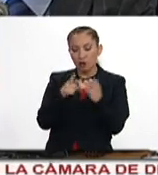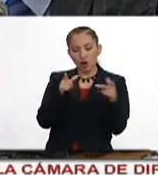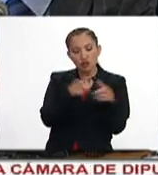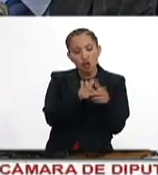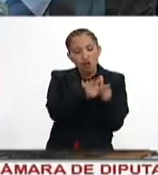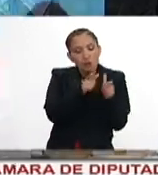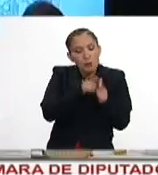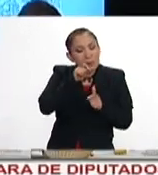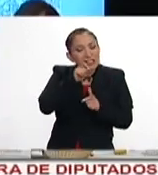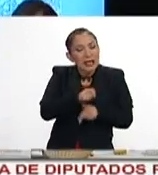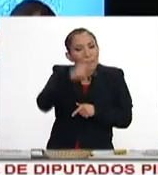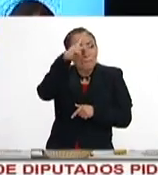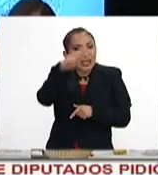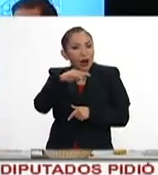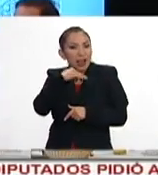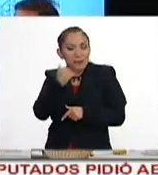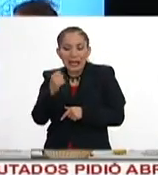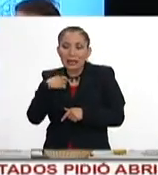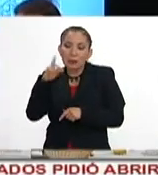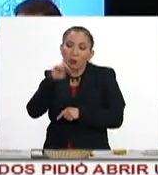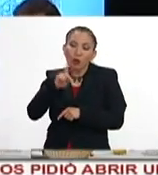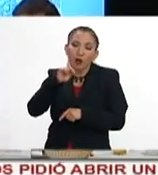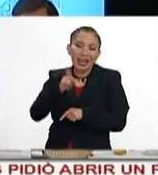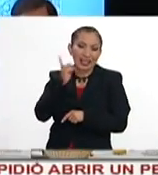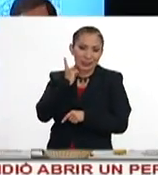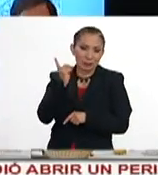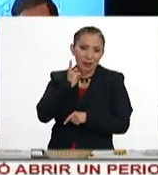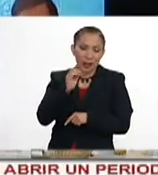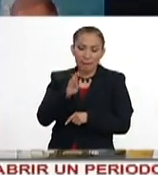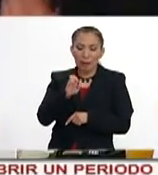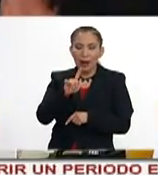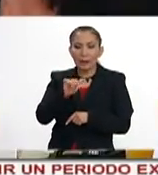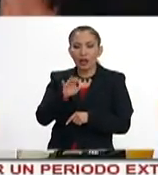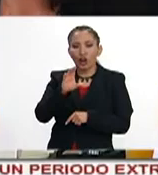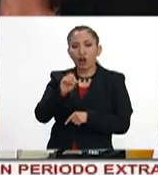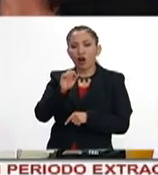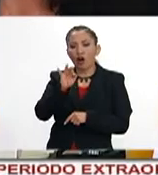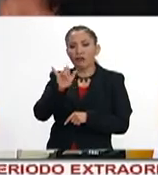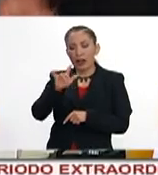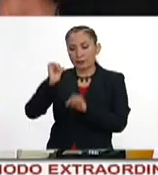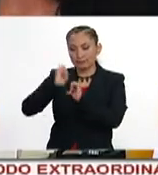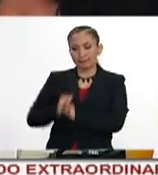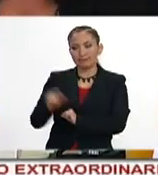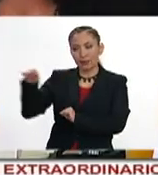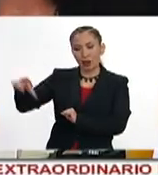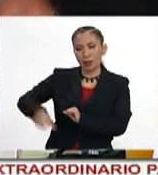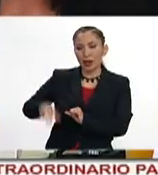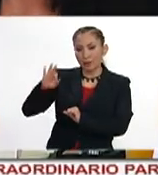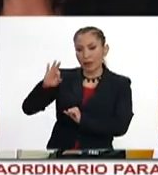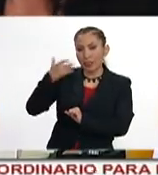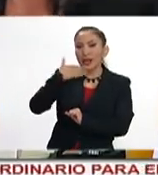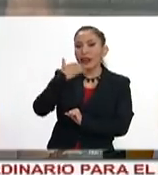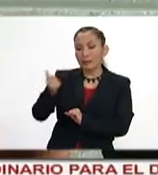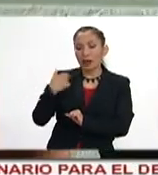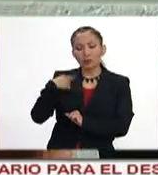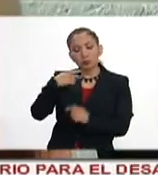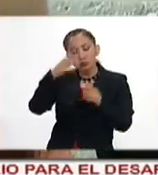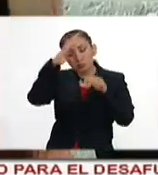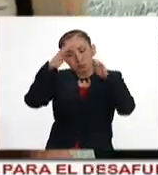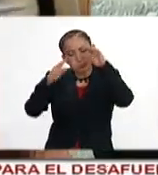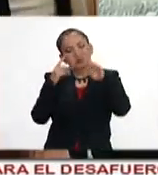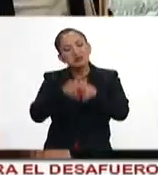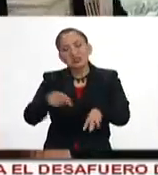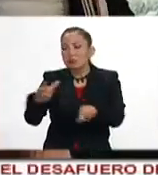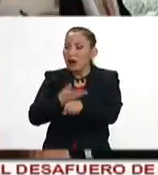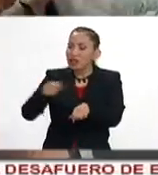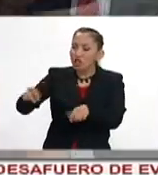Grupo de Amistad México-Alemania y con la legisladora Barbel Kofler, delegada del gobierno federal alemán. Reflexionaron sobre la